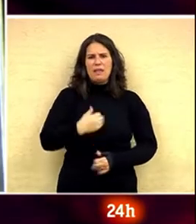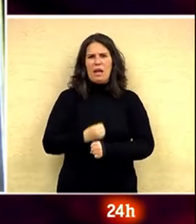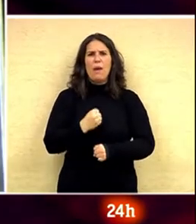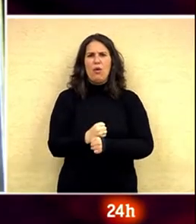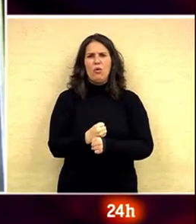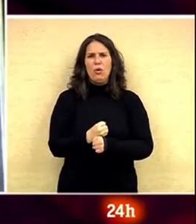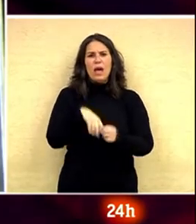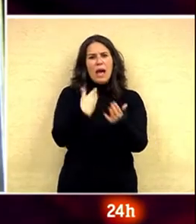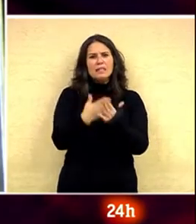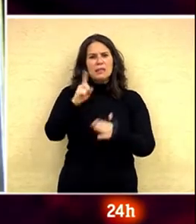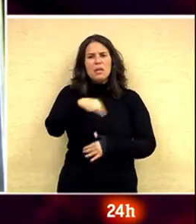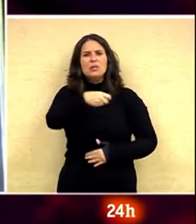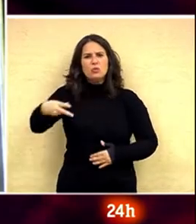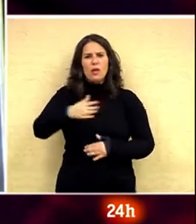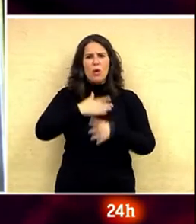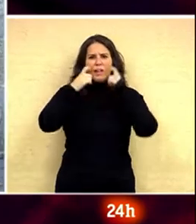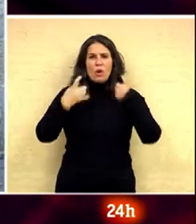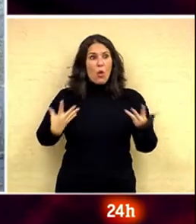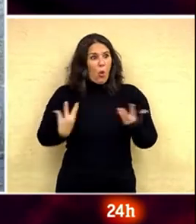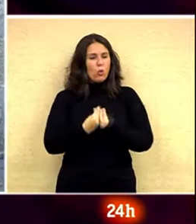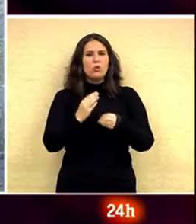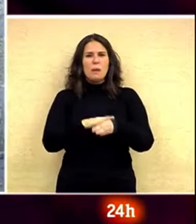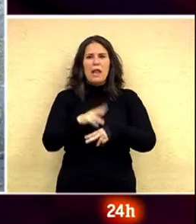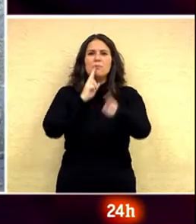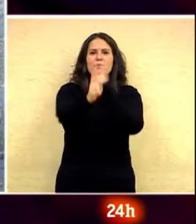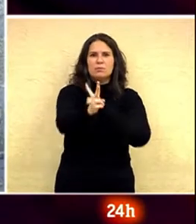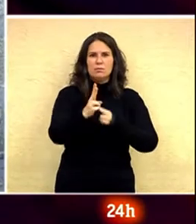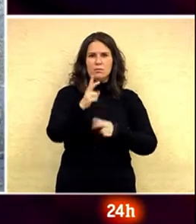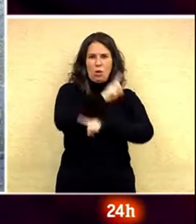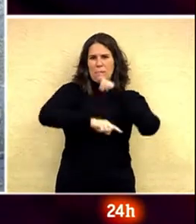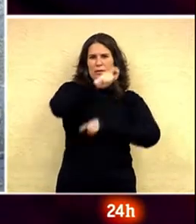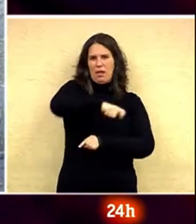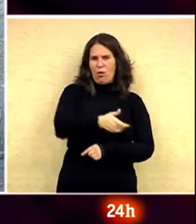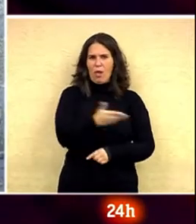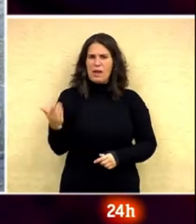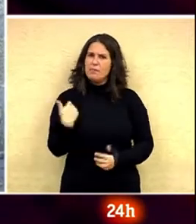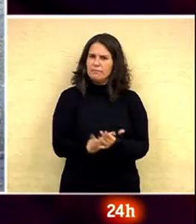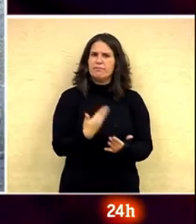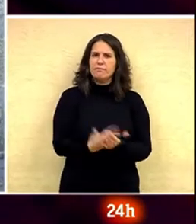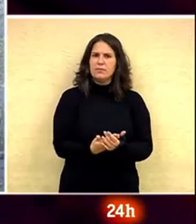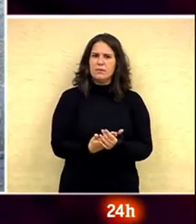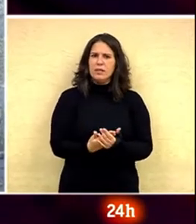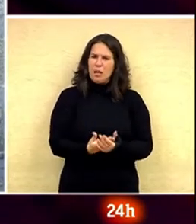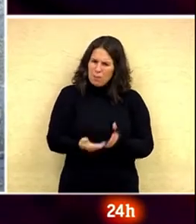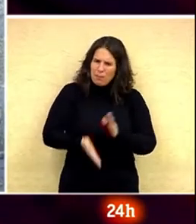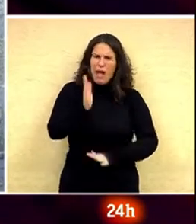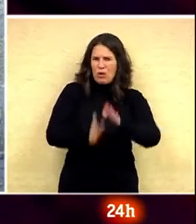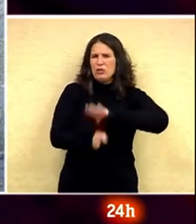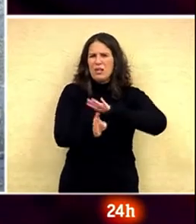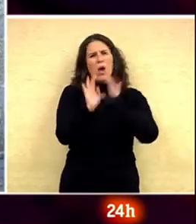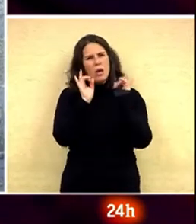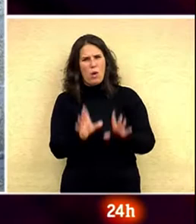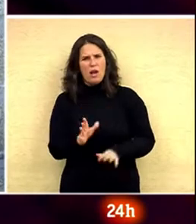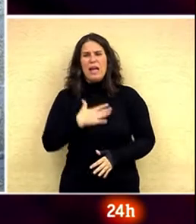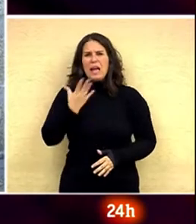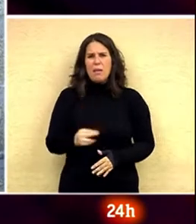nuestro trabajo y el resultado del esfuerzo conjunto para dar respuesta a los problemas de la ciudadanía. Sigamos por ese camino y